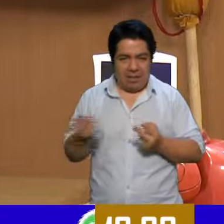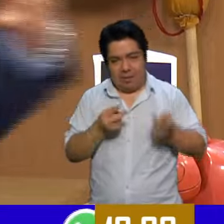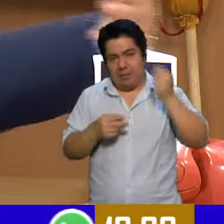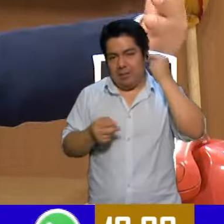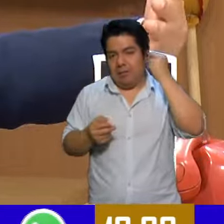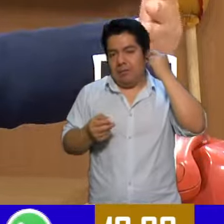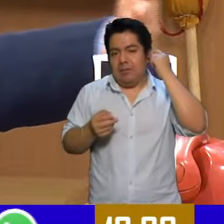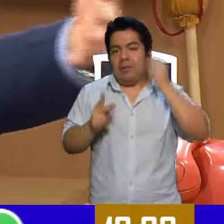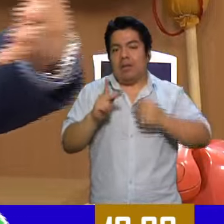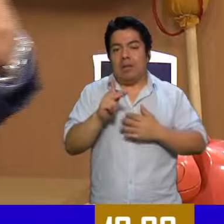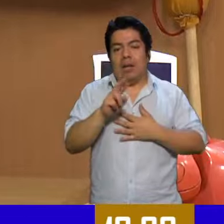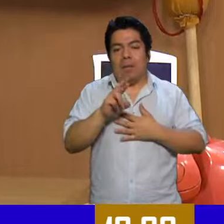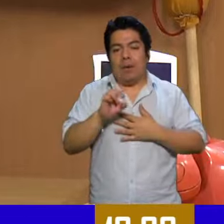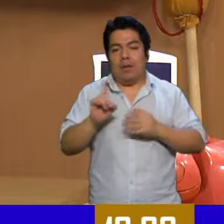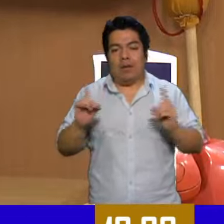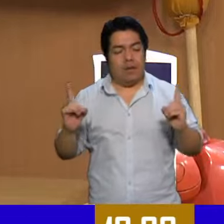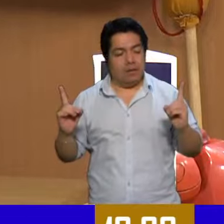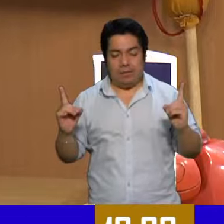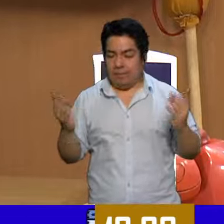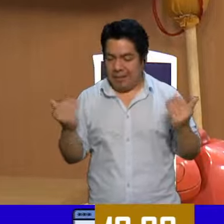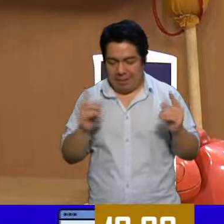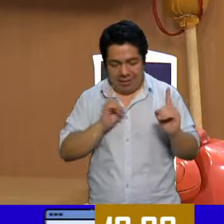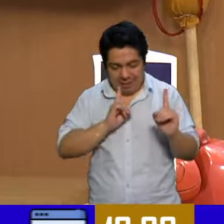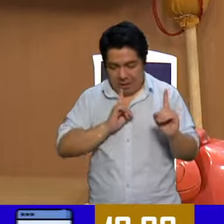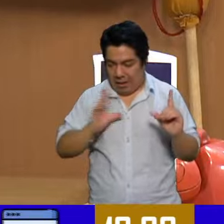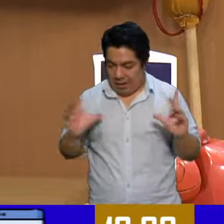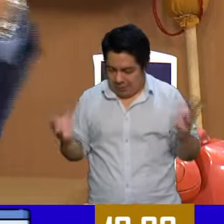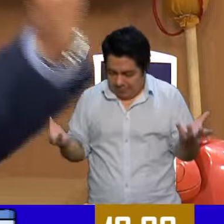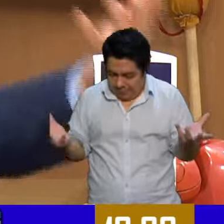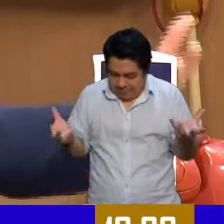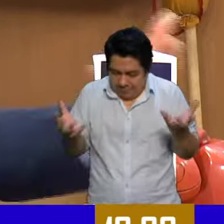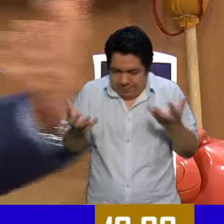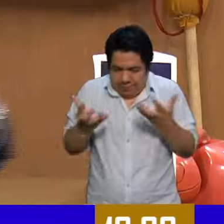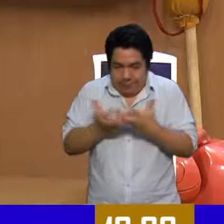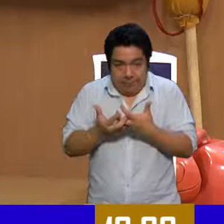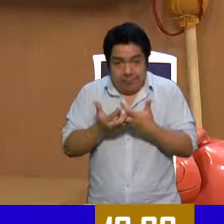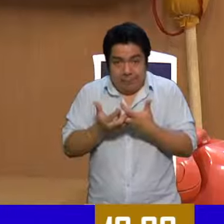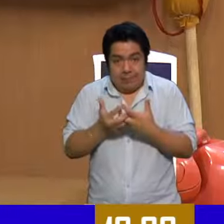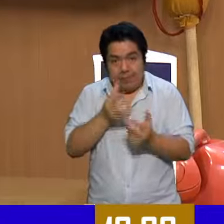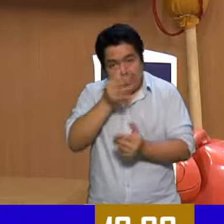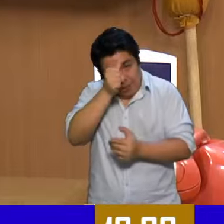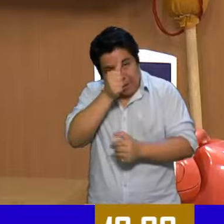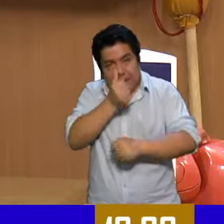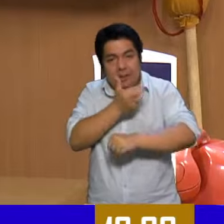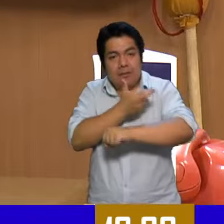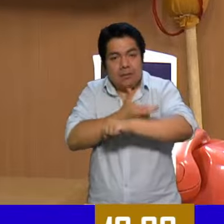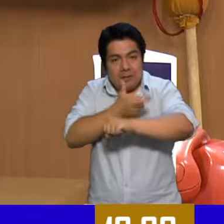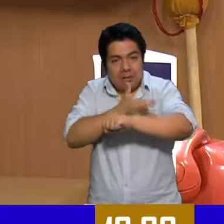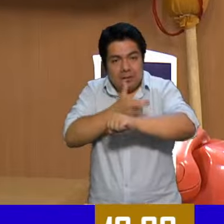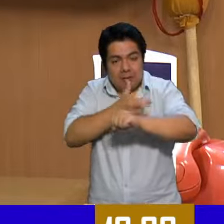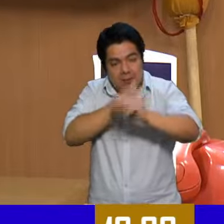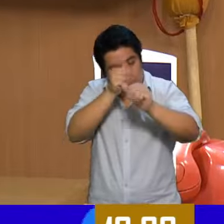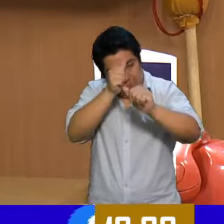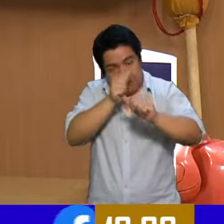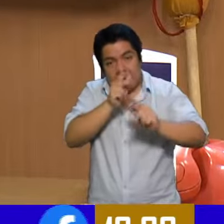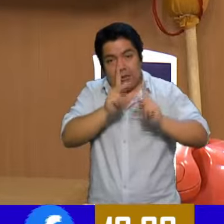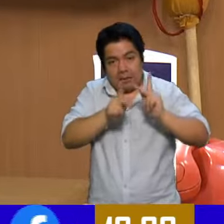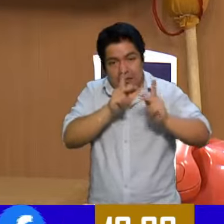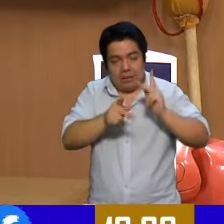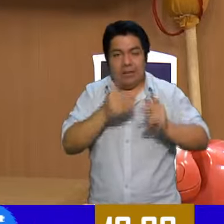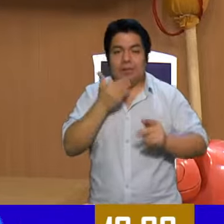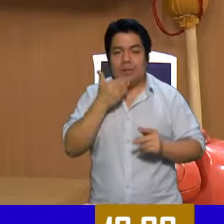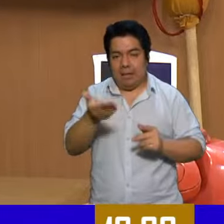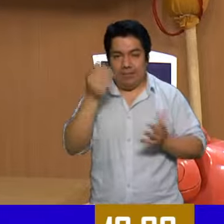hace la PRODECON es acercarlos, sentarlos, conciliar. Y buscar conciliar la verdad material de la situación y sobre eso que